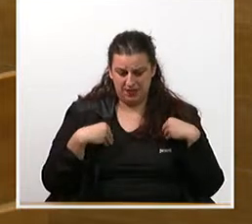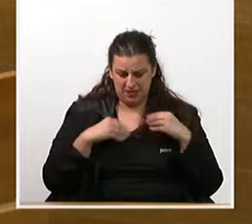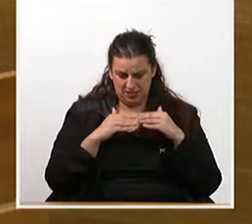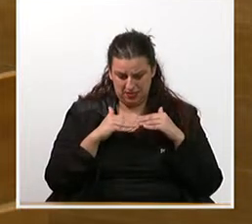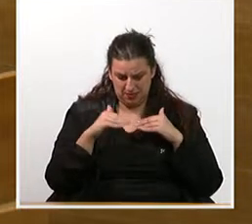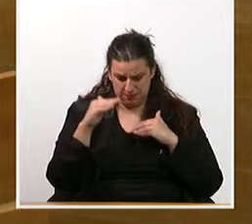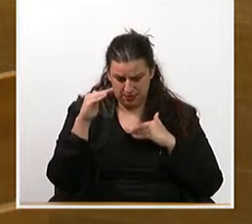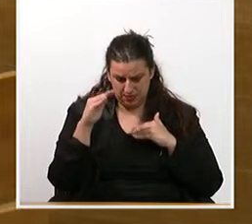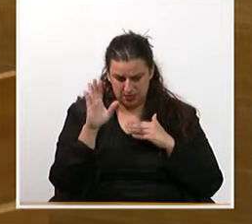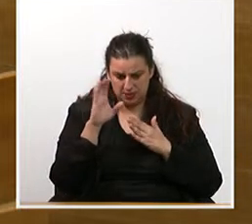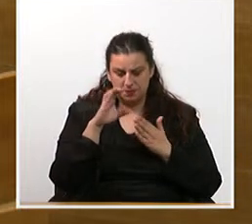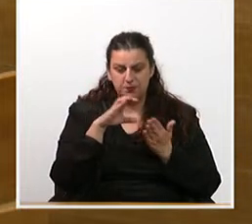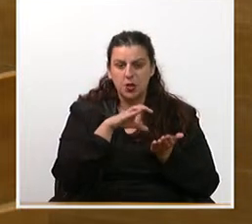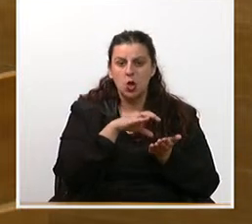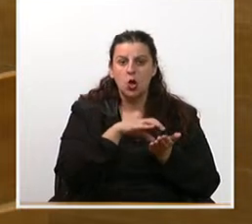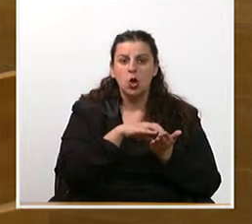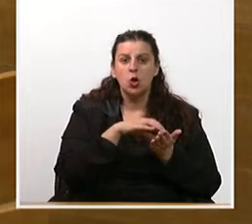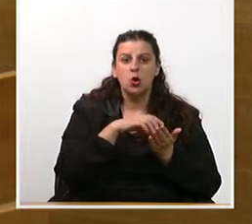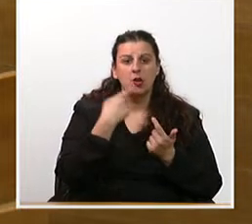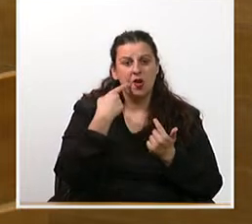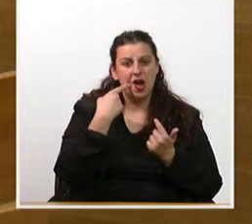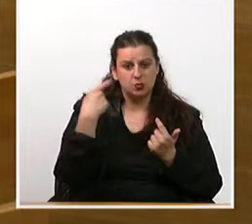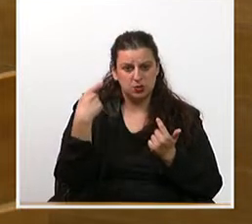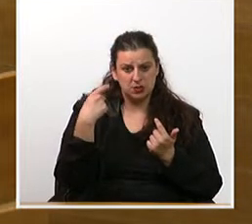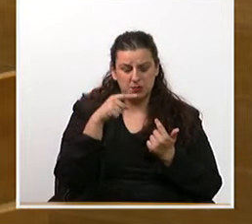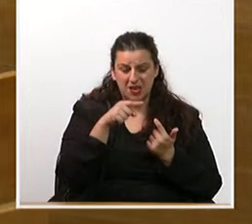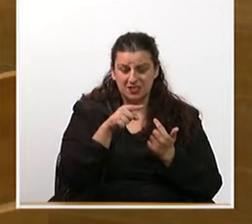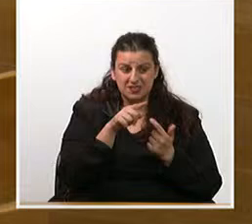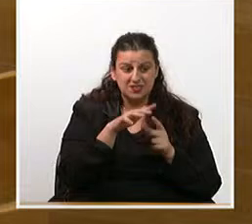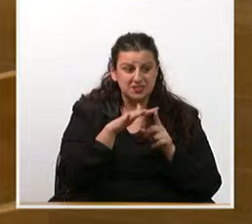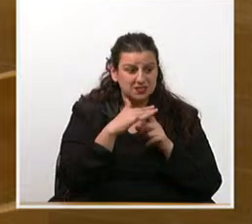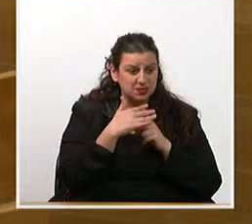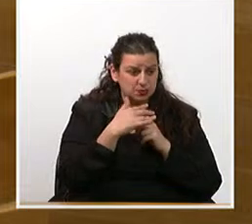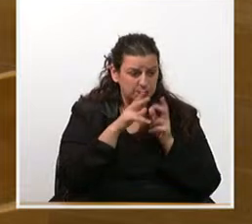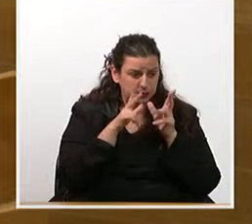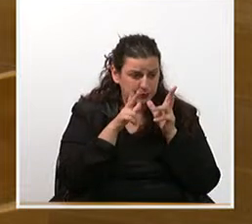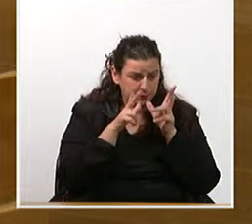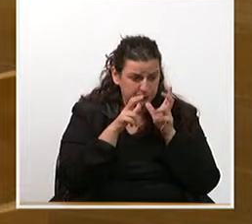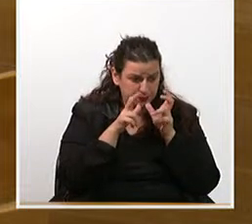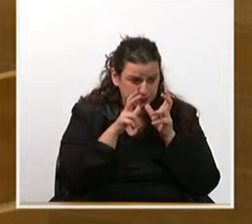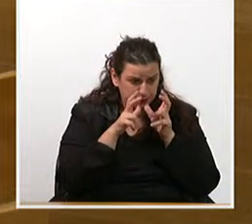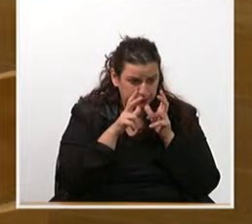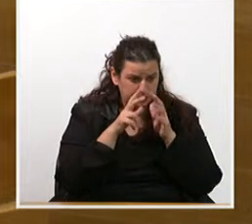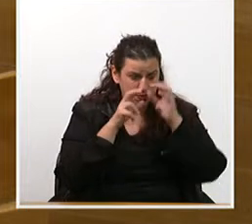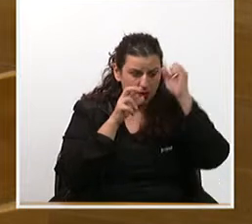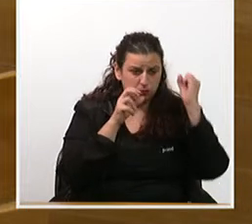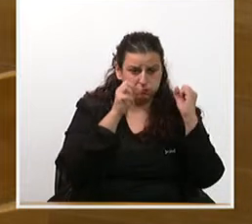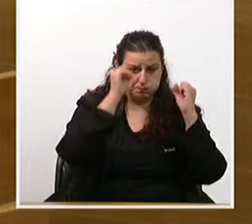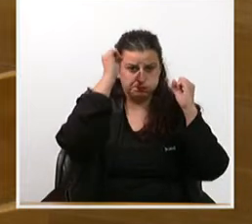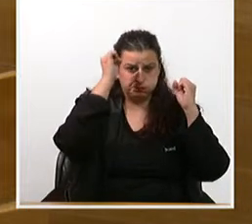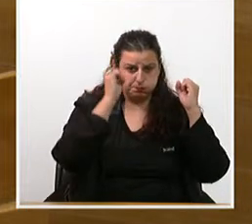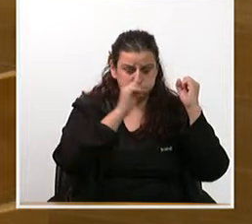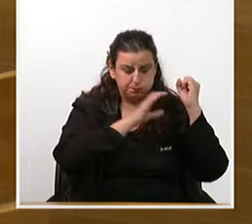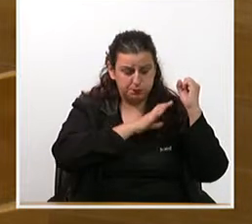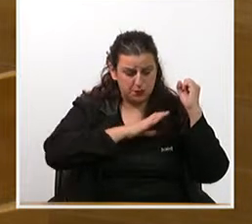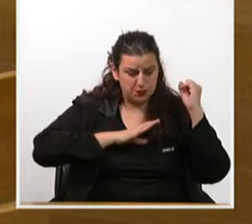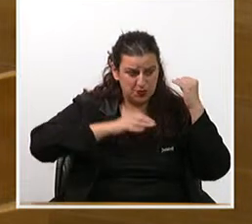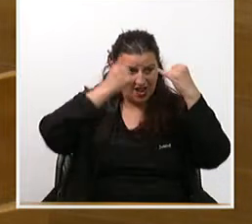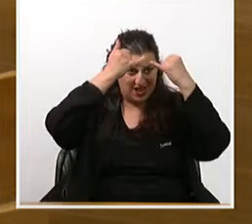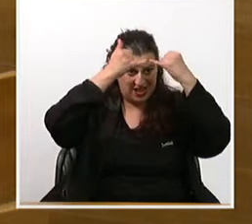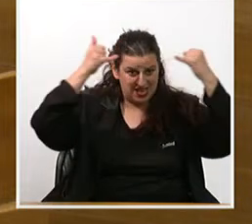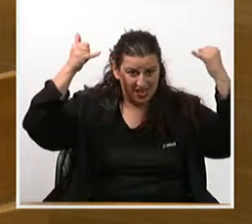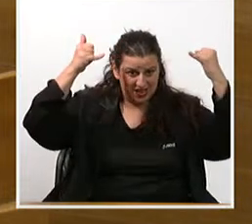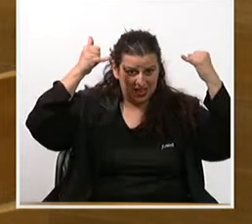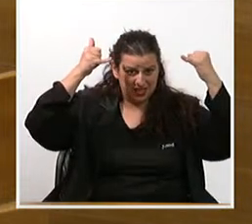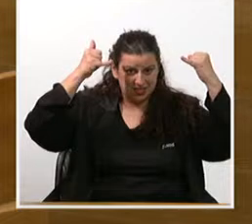c ausas March en estado ruinoso apuntalado y con grietas por medio edificio y no